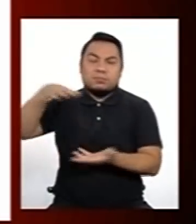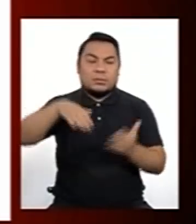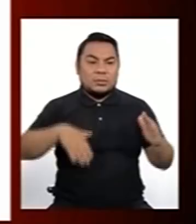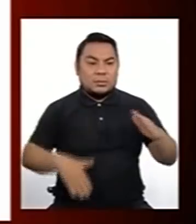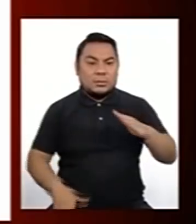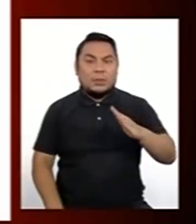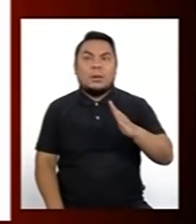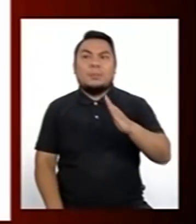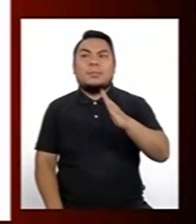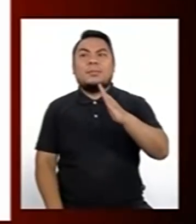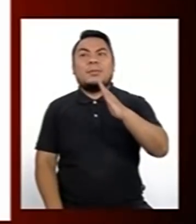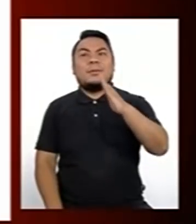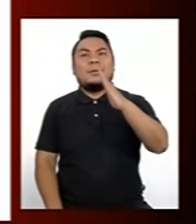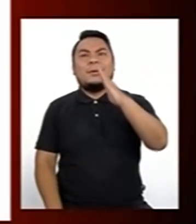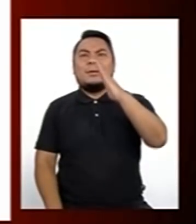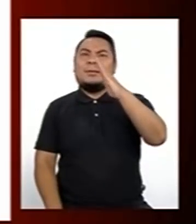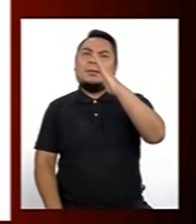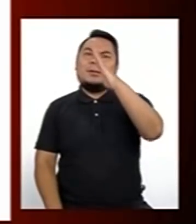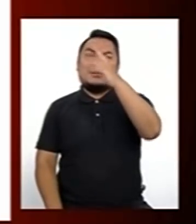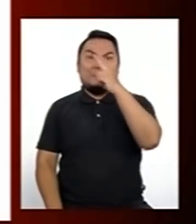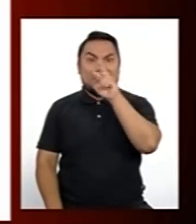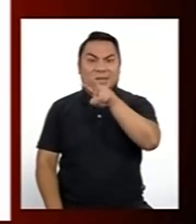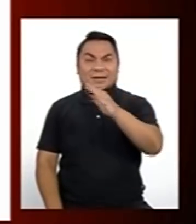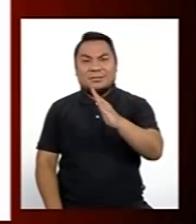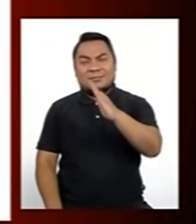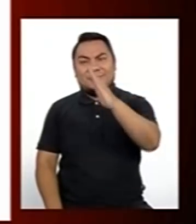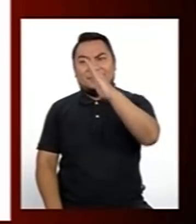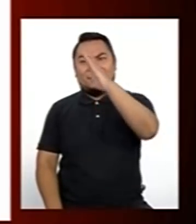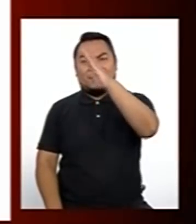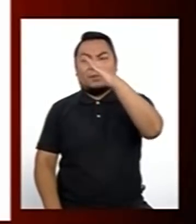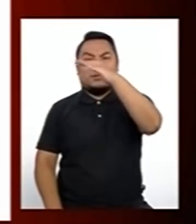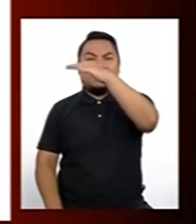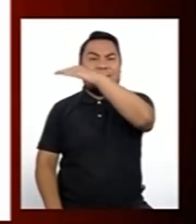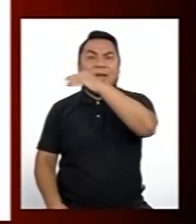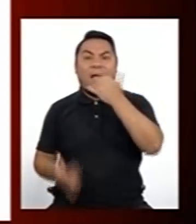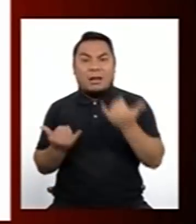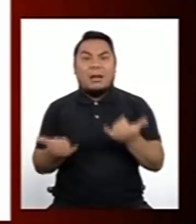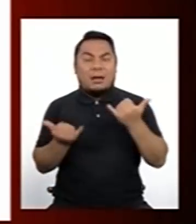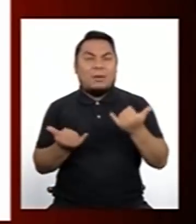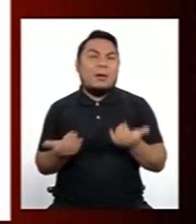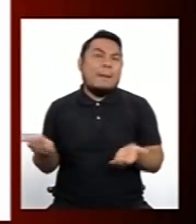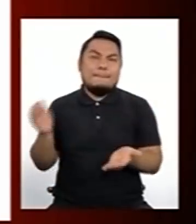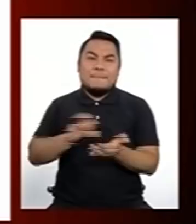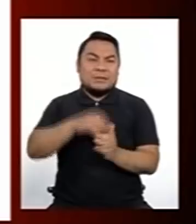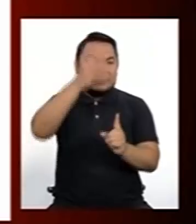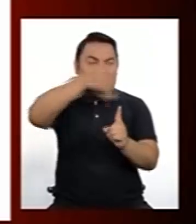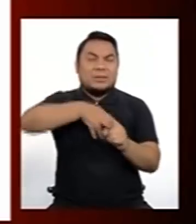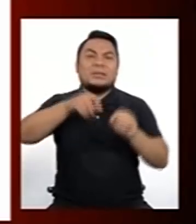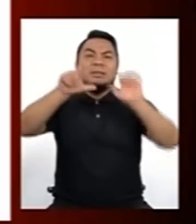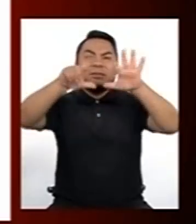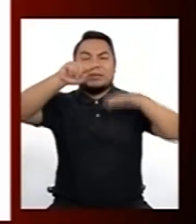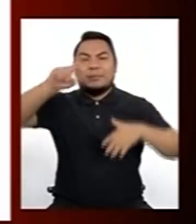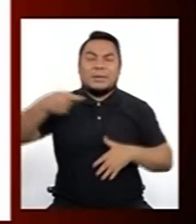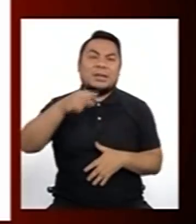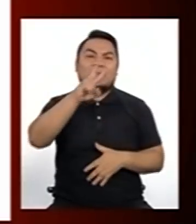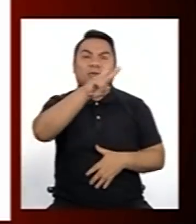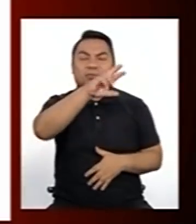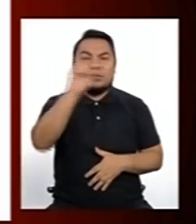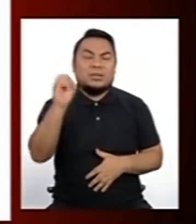miren cómo ha comenzado a subir la cantidad de pruebas, hasta llegar ahora, que estamos haciendo más de